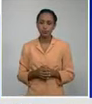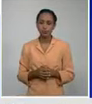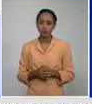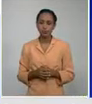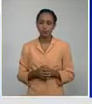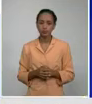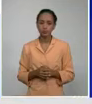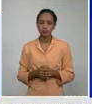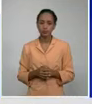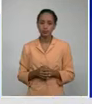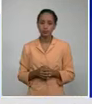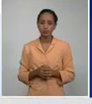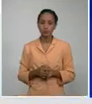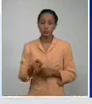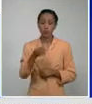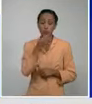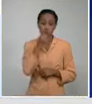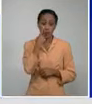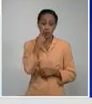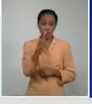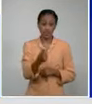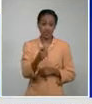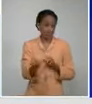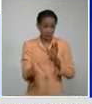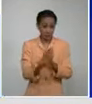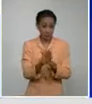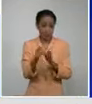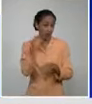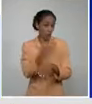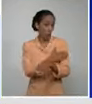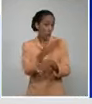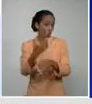casos desde el principio de año, desde el